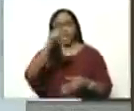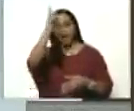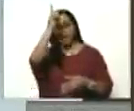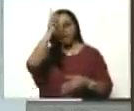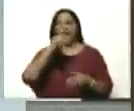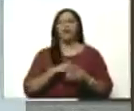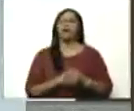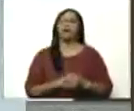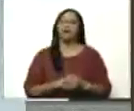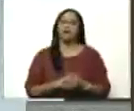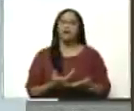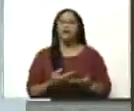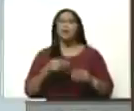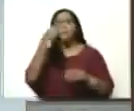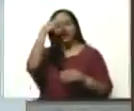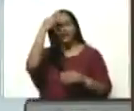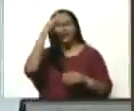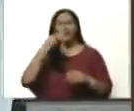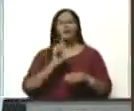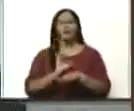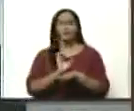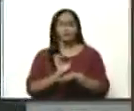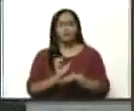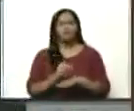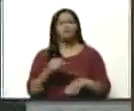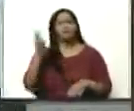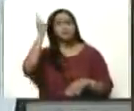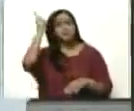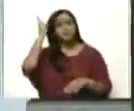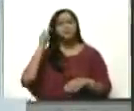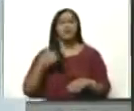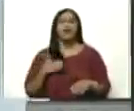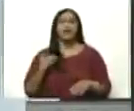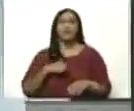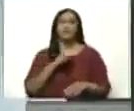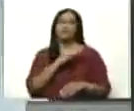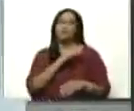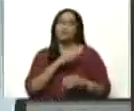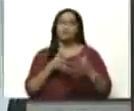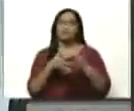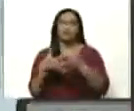Noruega, México, Ecuador, Perú, Argentina, Chile, Estados Unidos.